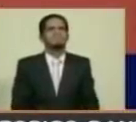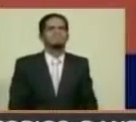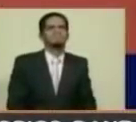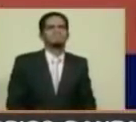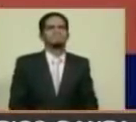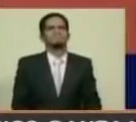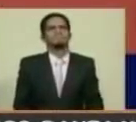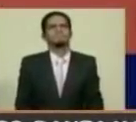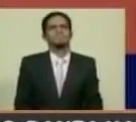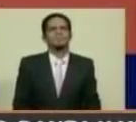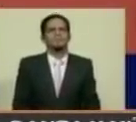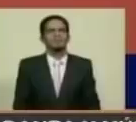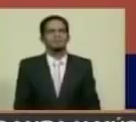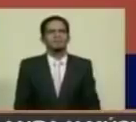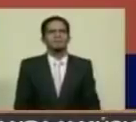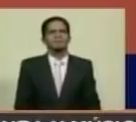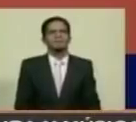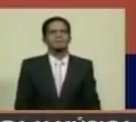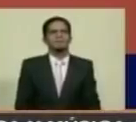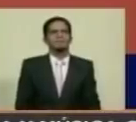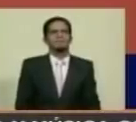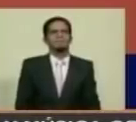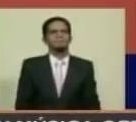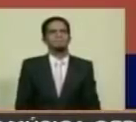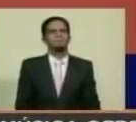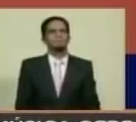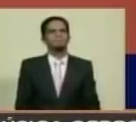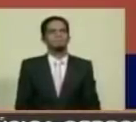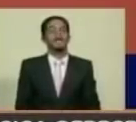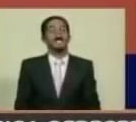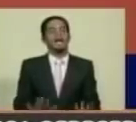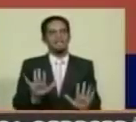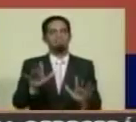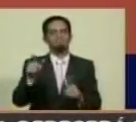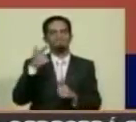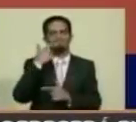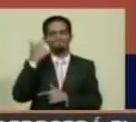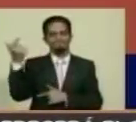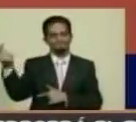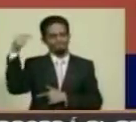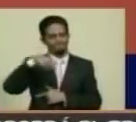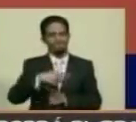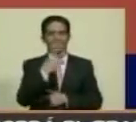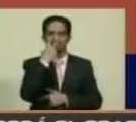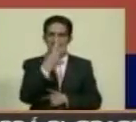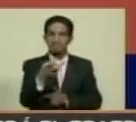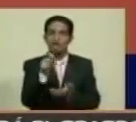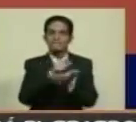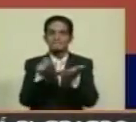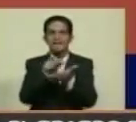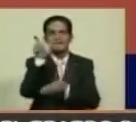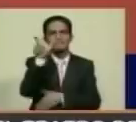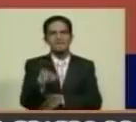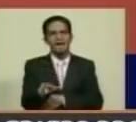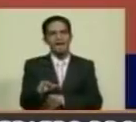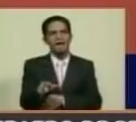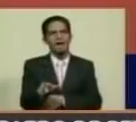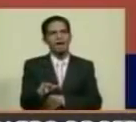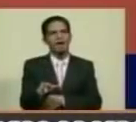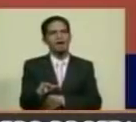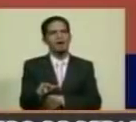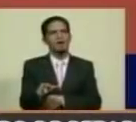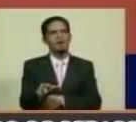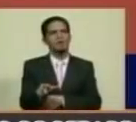Mire, en efecto, nosotros recibimos las visitas del secretario de Estado de las Iglesias, enviado